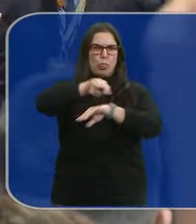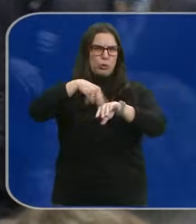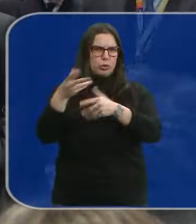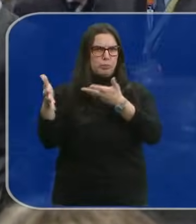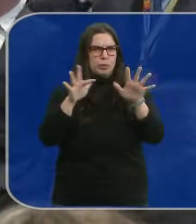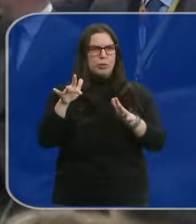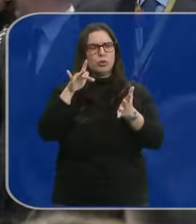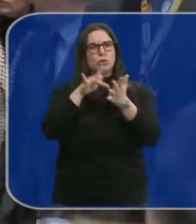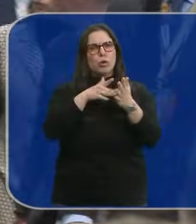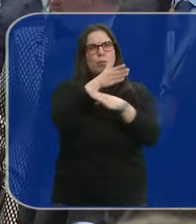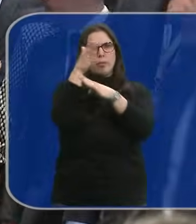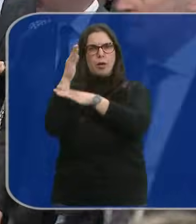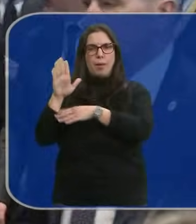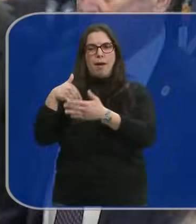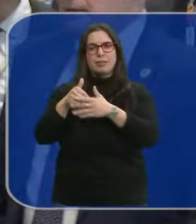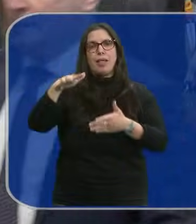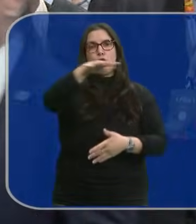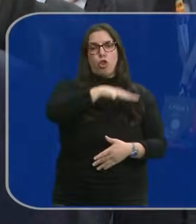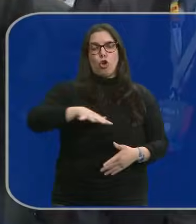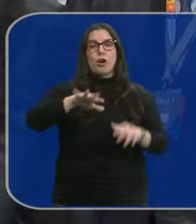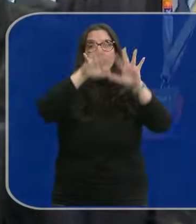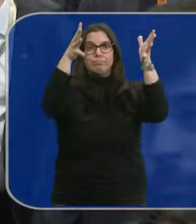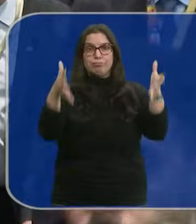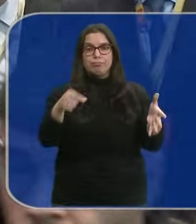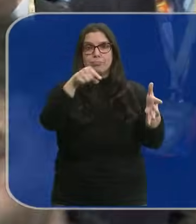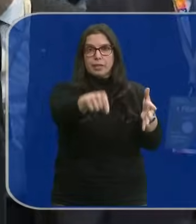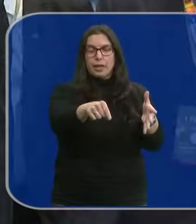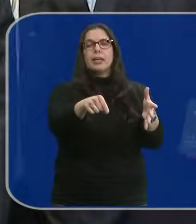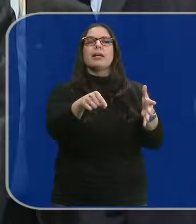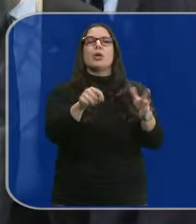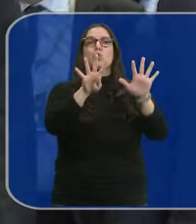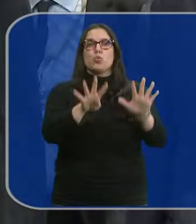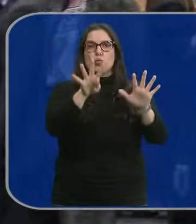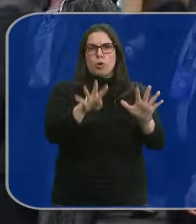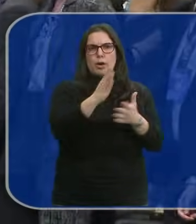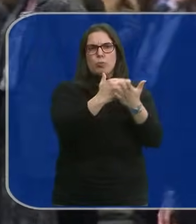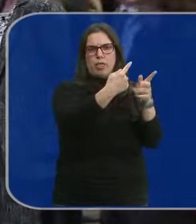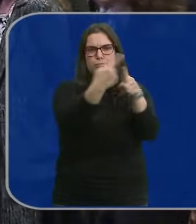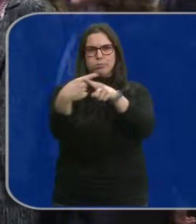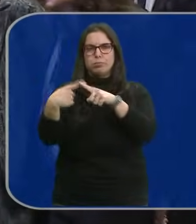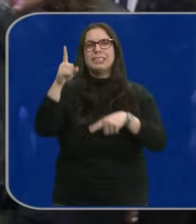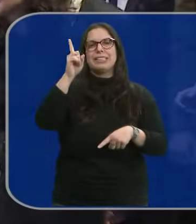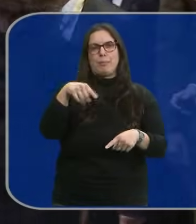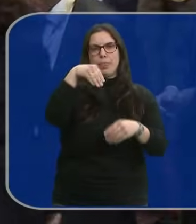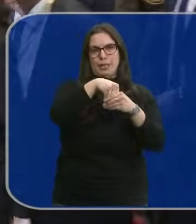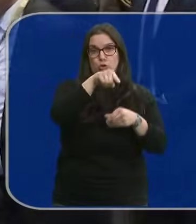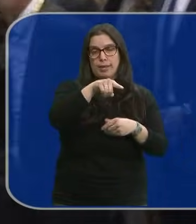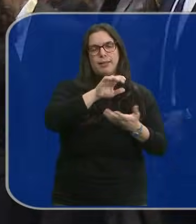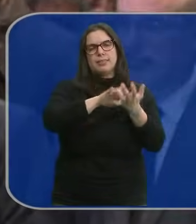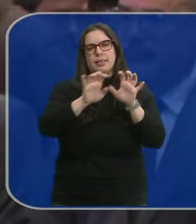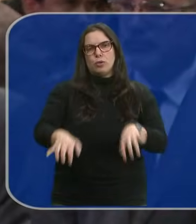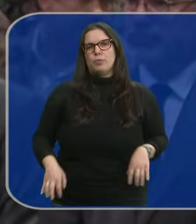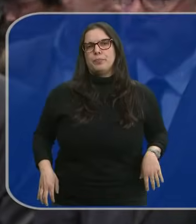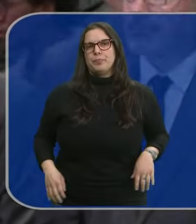cuales han pasado por el pabellón 9, que es el que alberga los stands de varias comunidades, entre ellas la nuestra, Castilla y León.